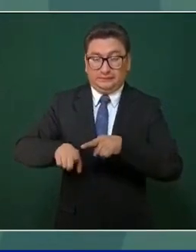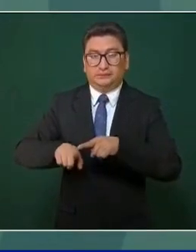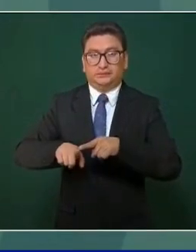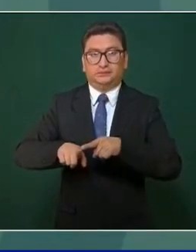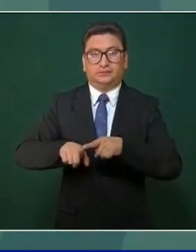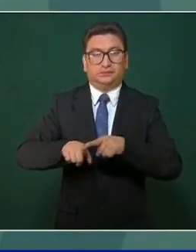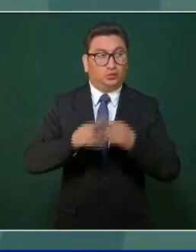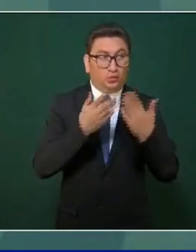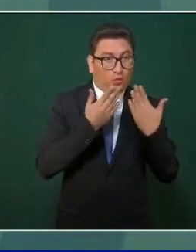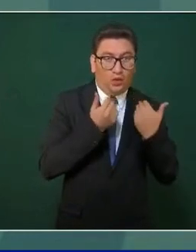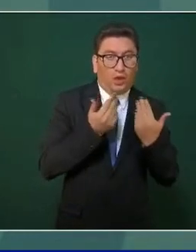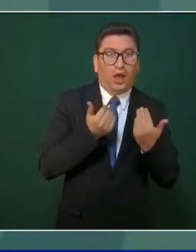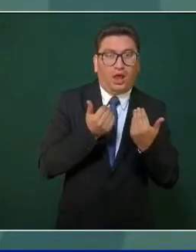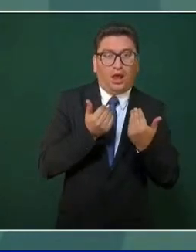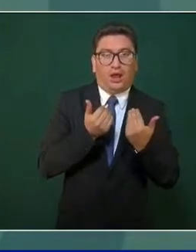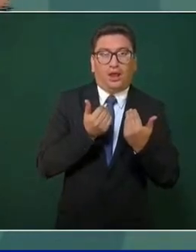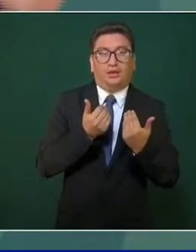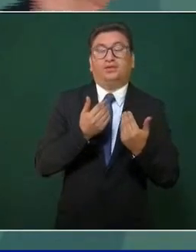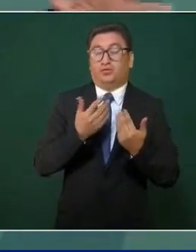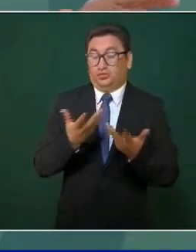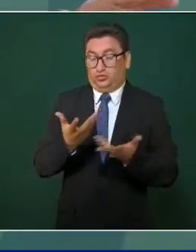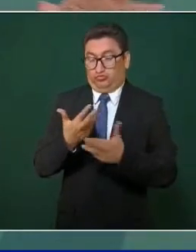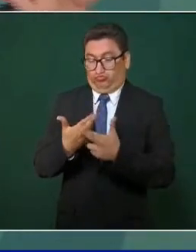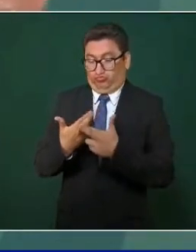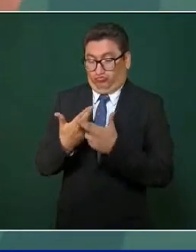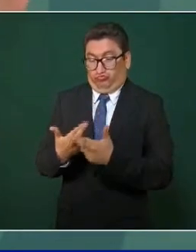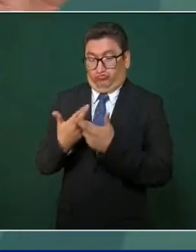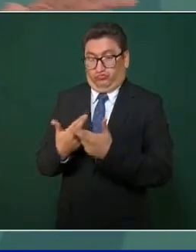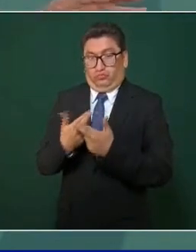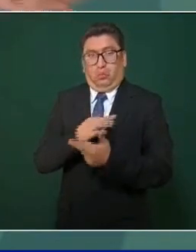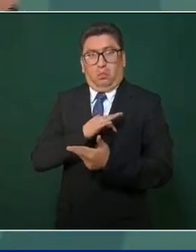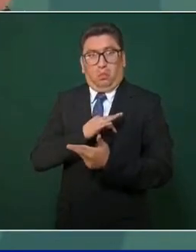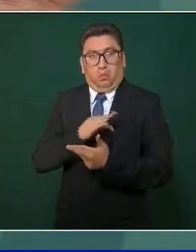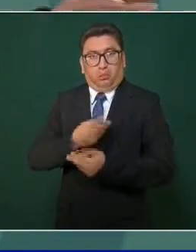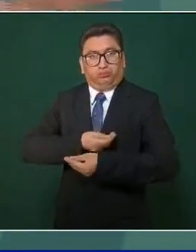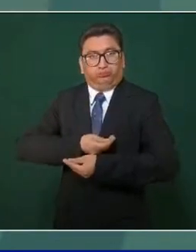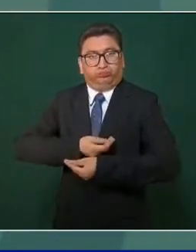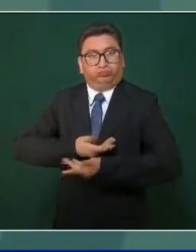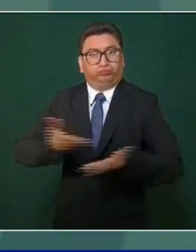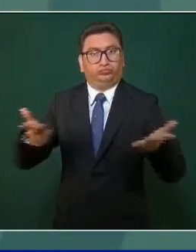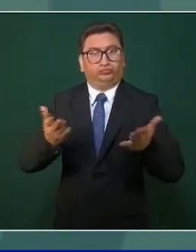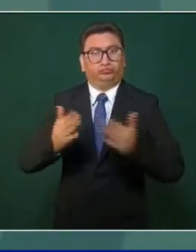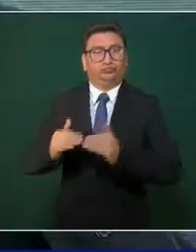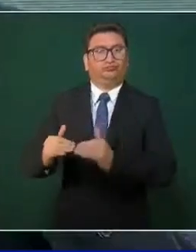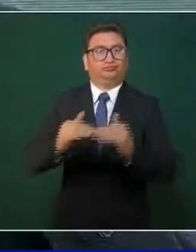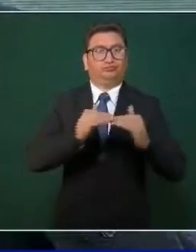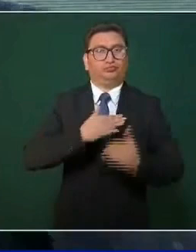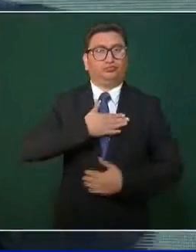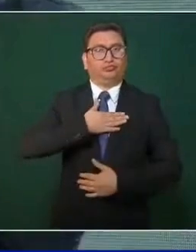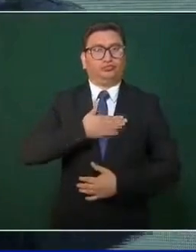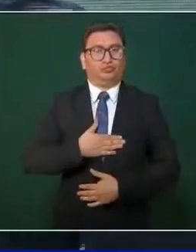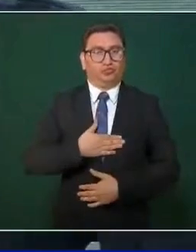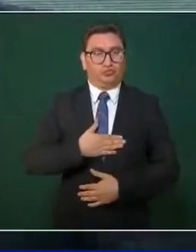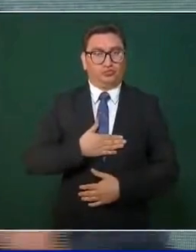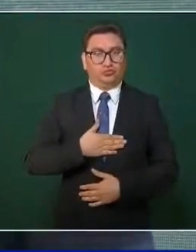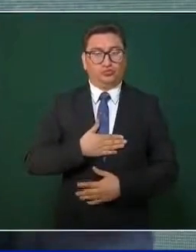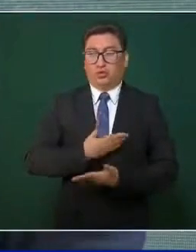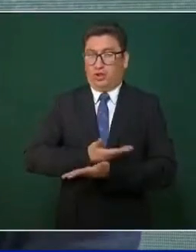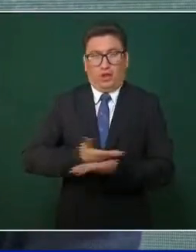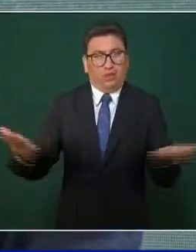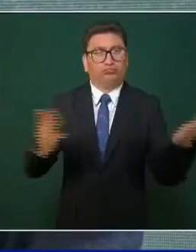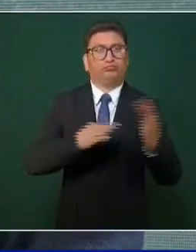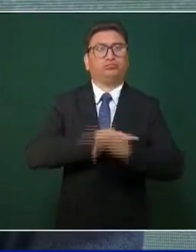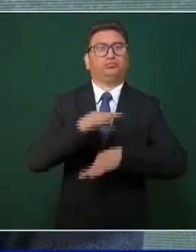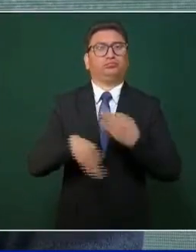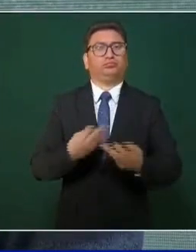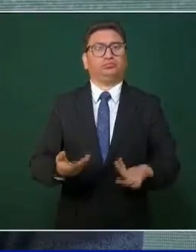entonces lo que se tiene se distribuye con justicia y alcanza a todos.